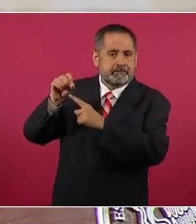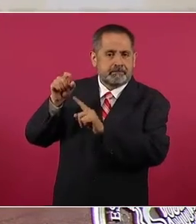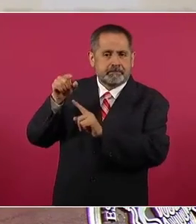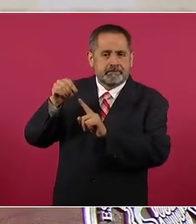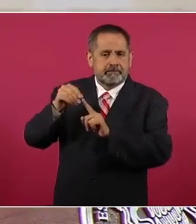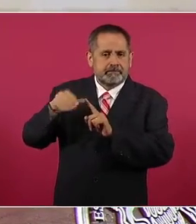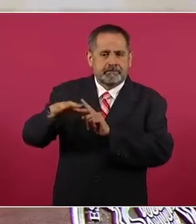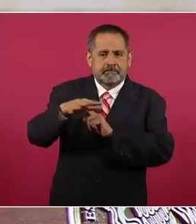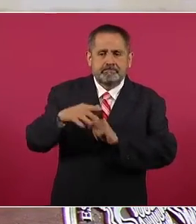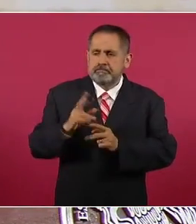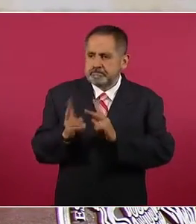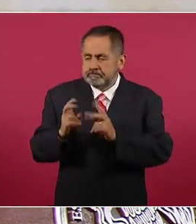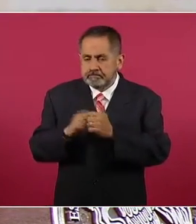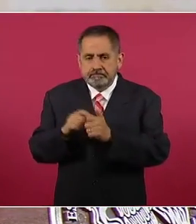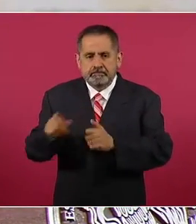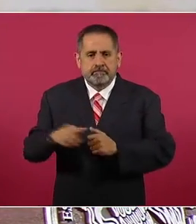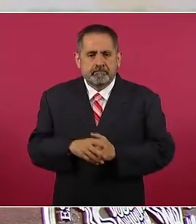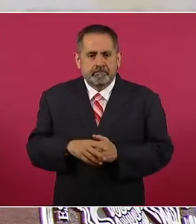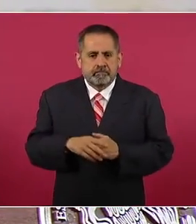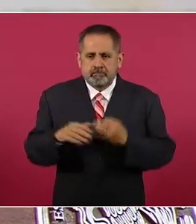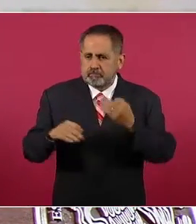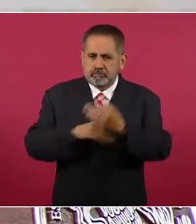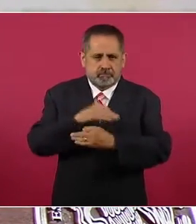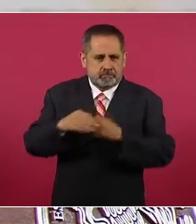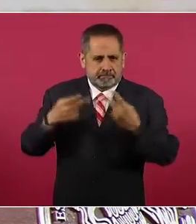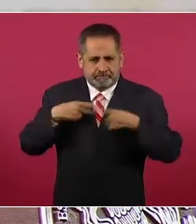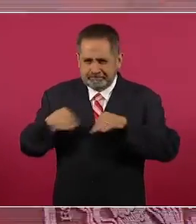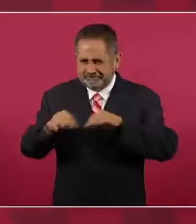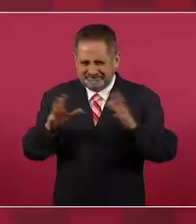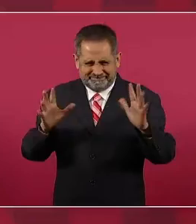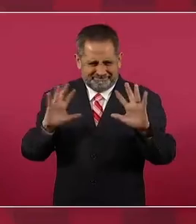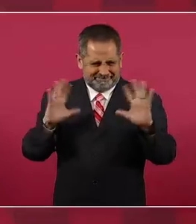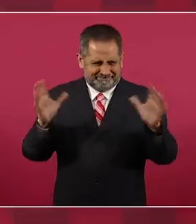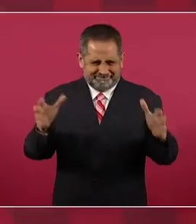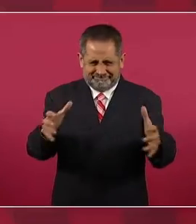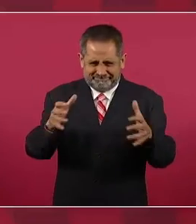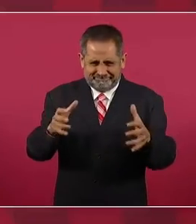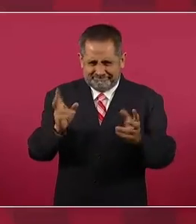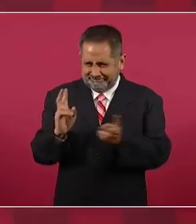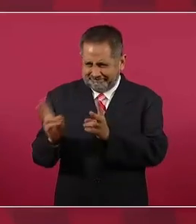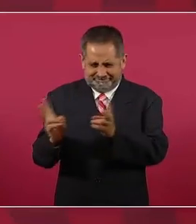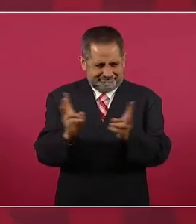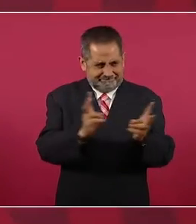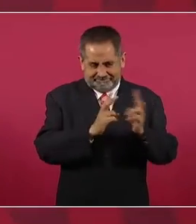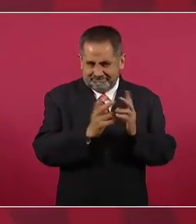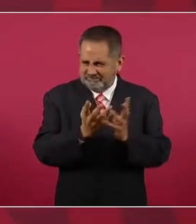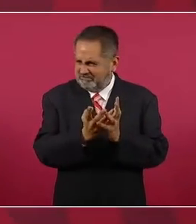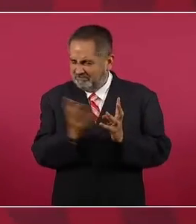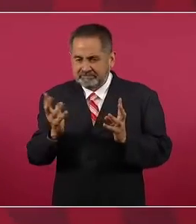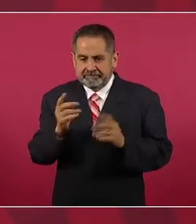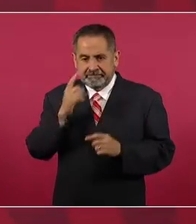Voy a hablar con todos los trabajadores electricistas